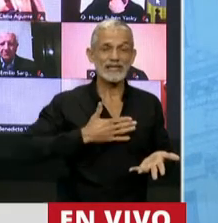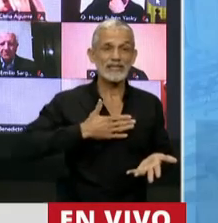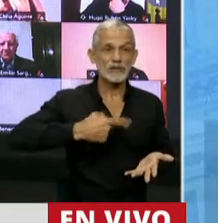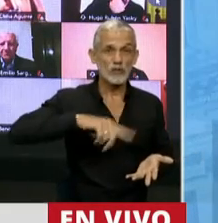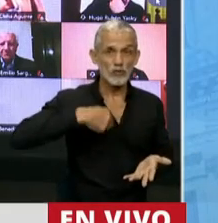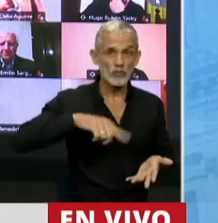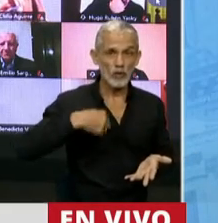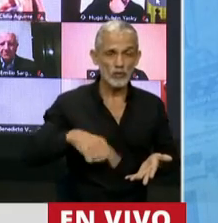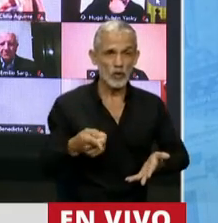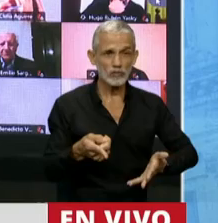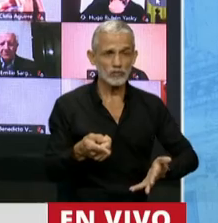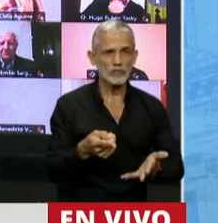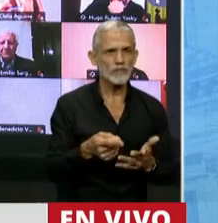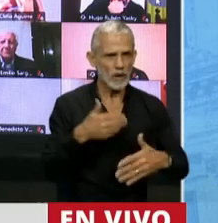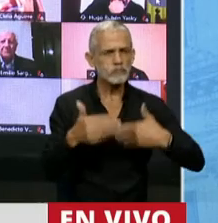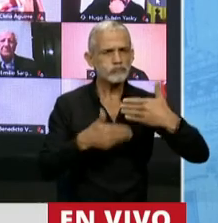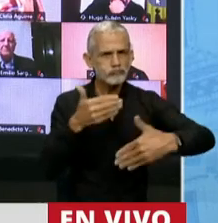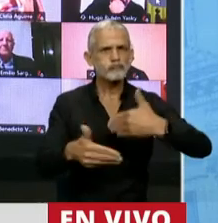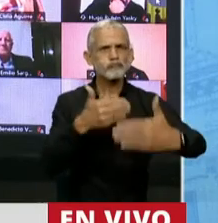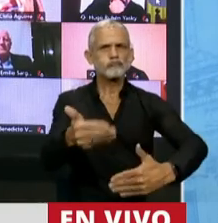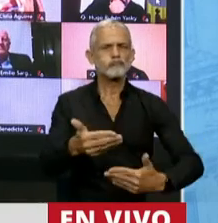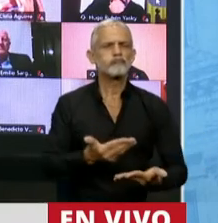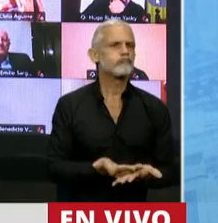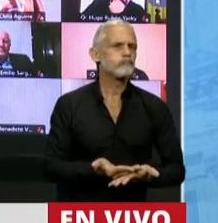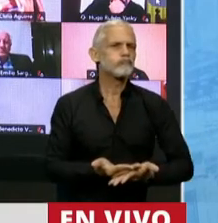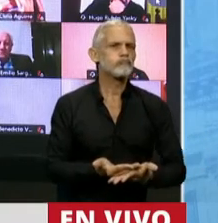nosotros avanzamos